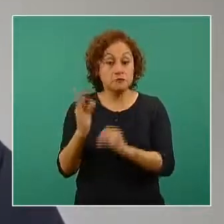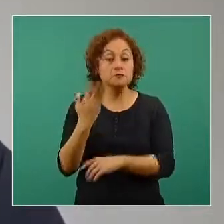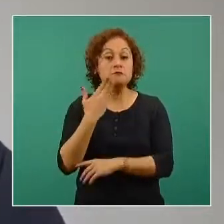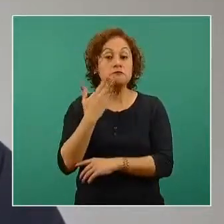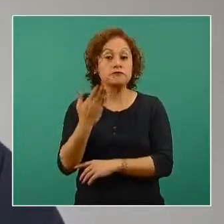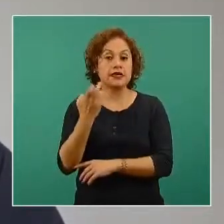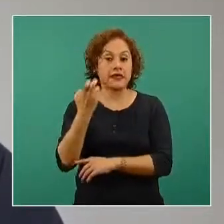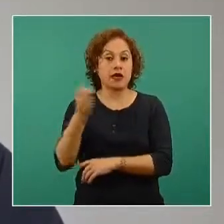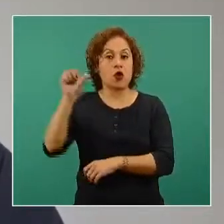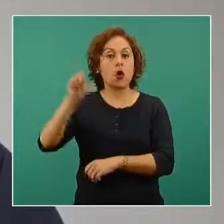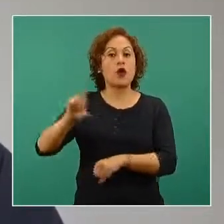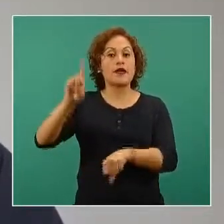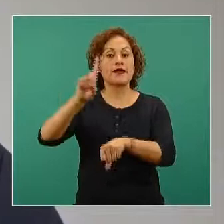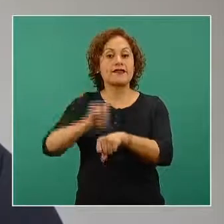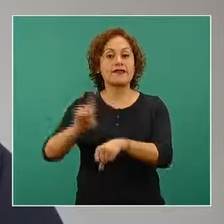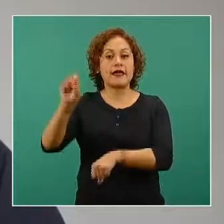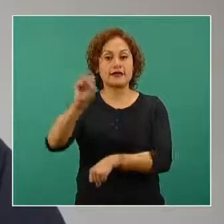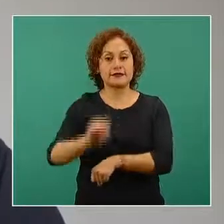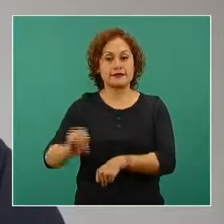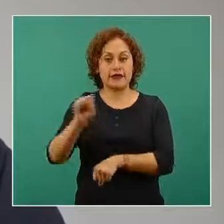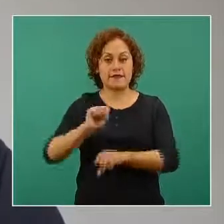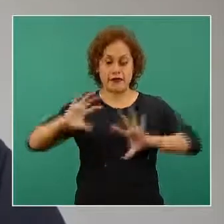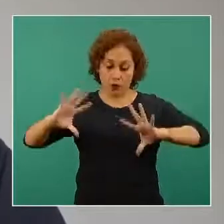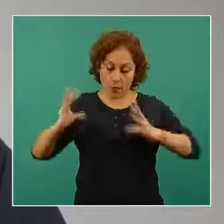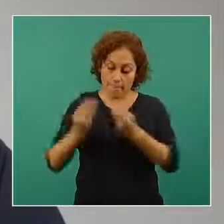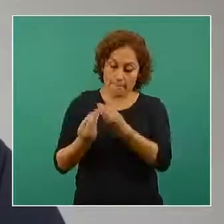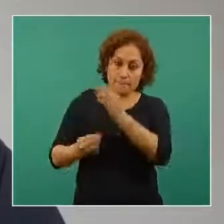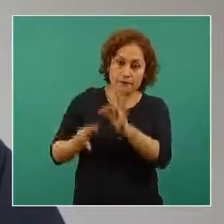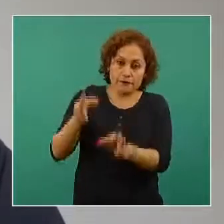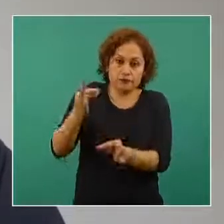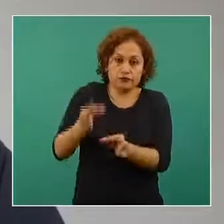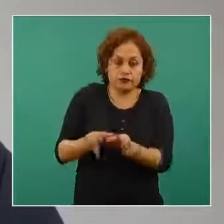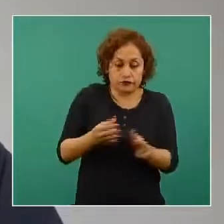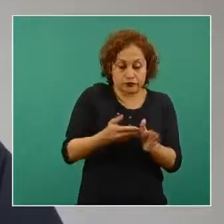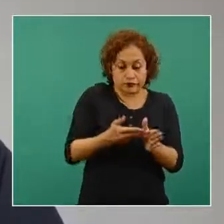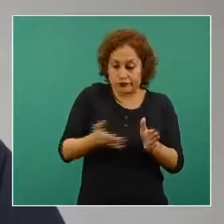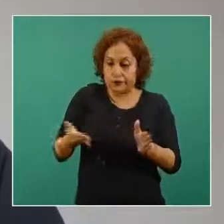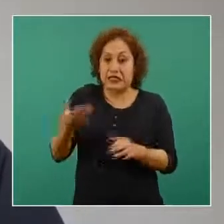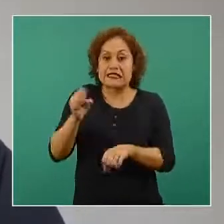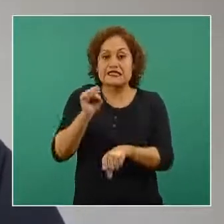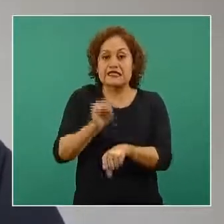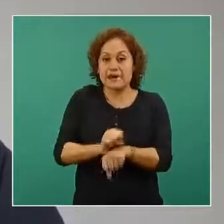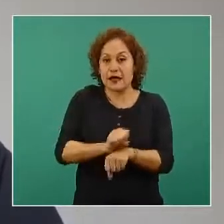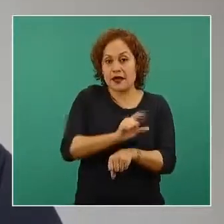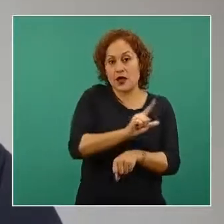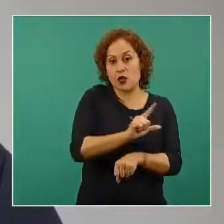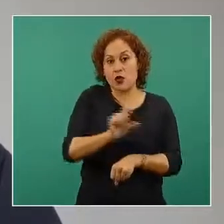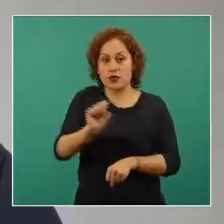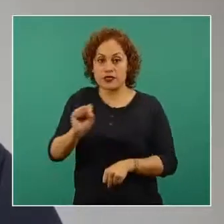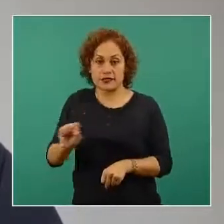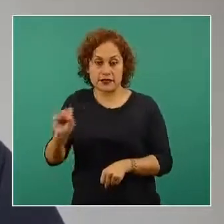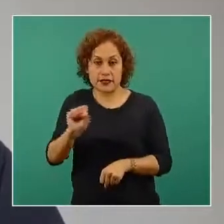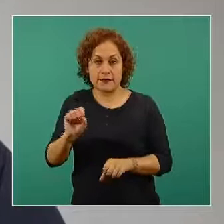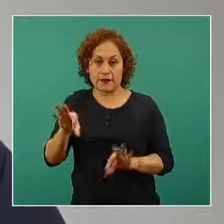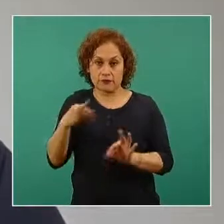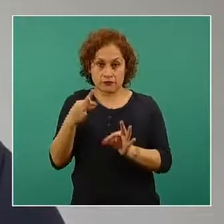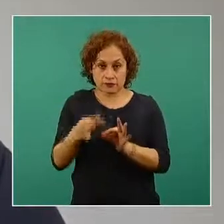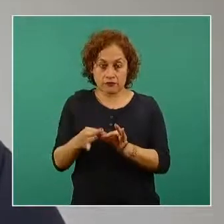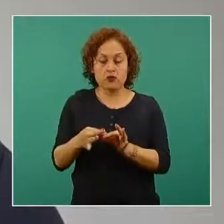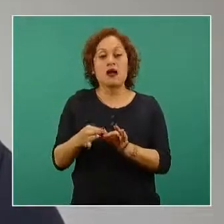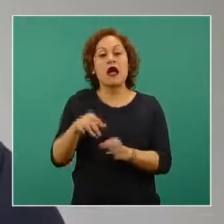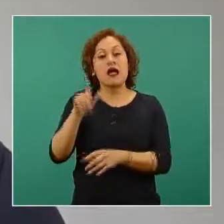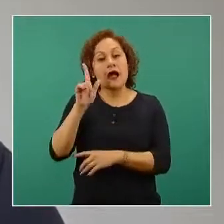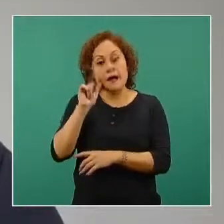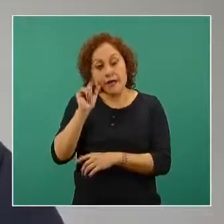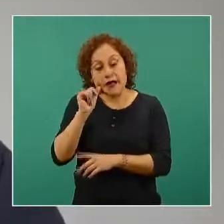día de hoy, sábado, séptimo día de la semana. Cierra una semana epidemiológica, estamos cerrando la semana 9,